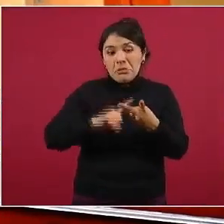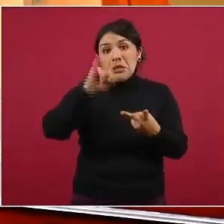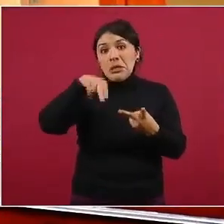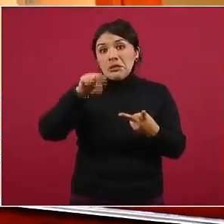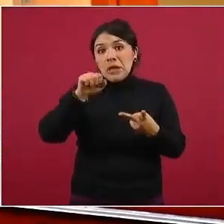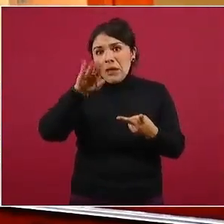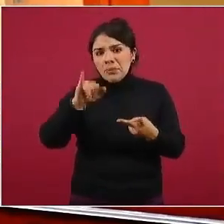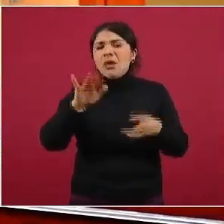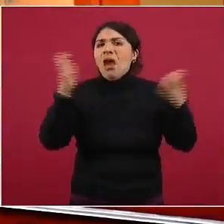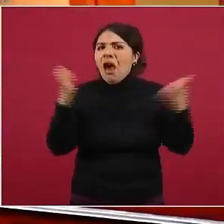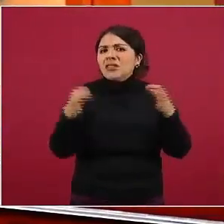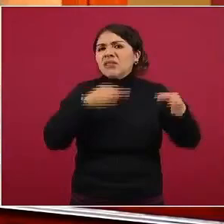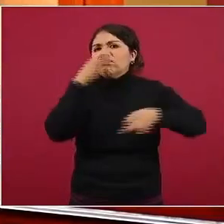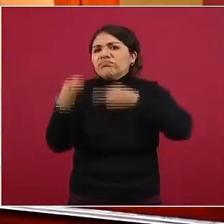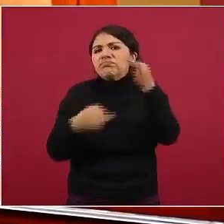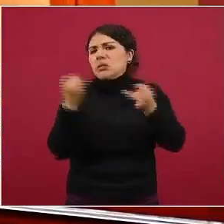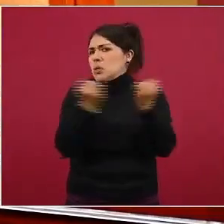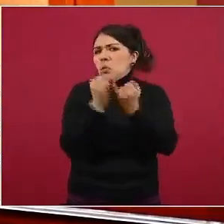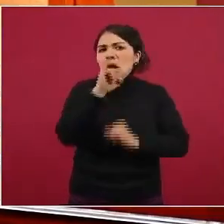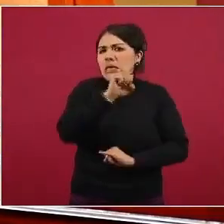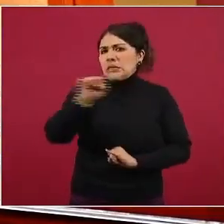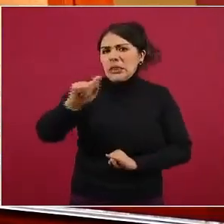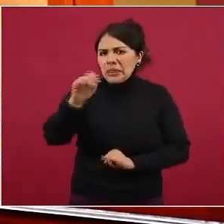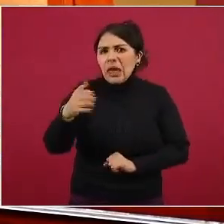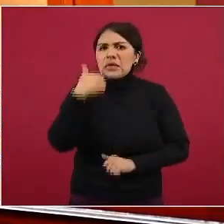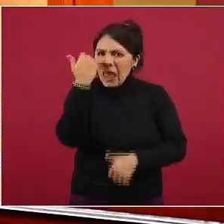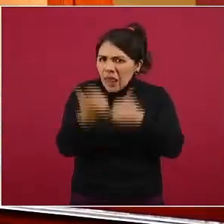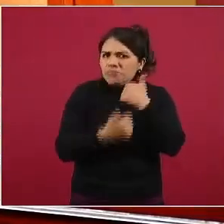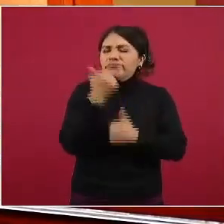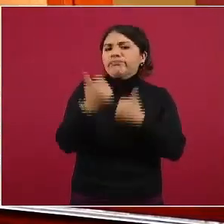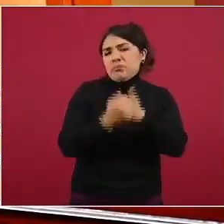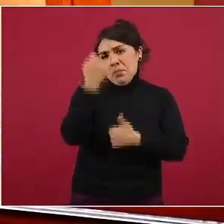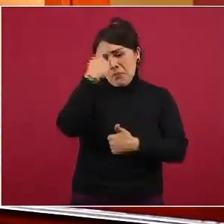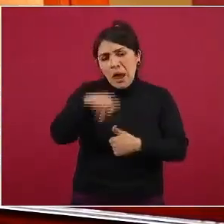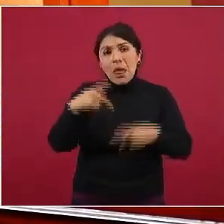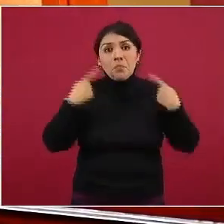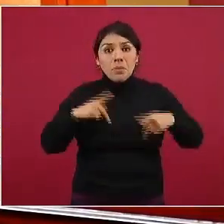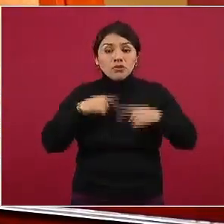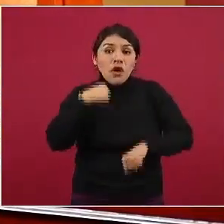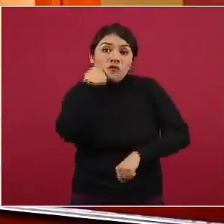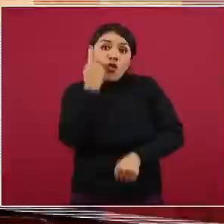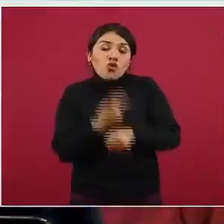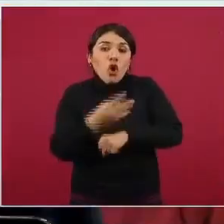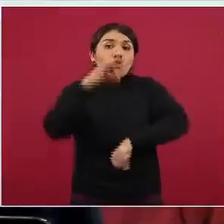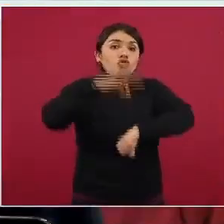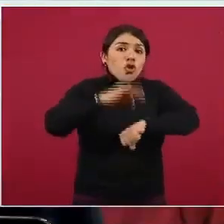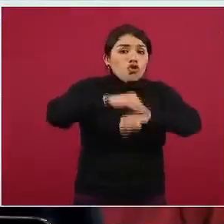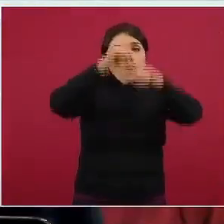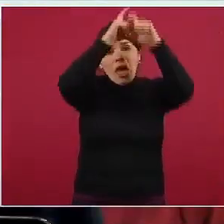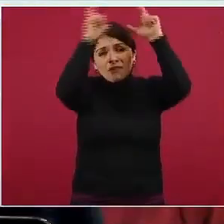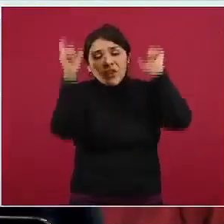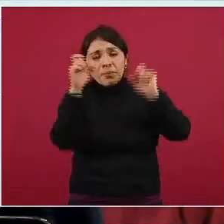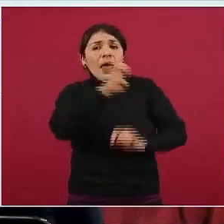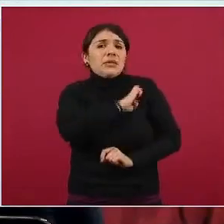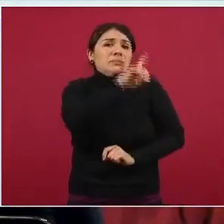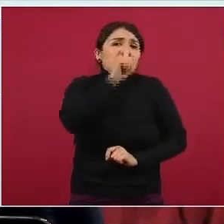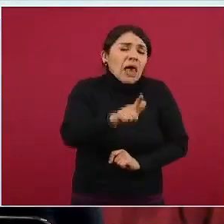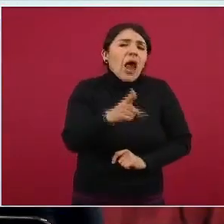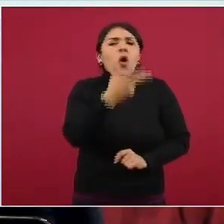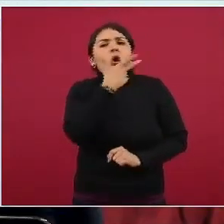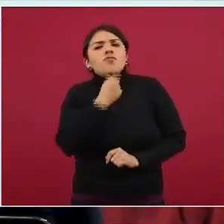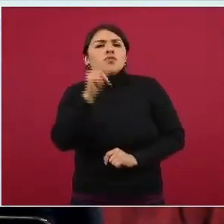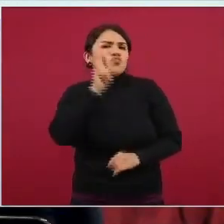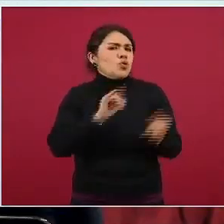ha promovido esto, y el ISSSTE está buscando la posibilidad de tener médicos especialistas, médicos,